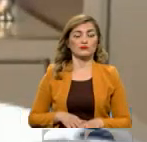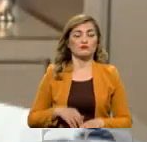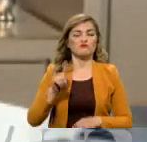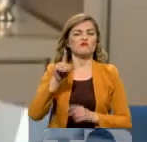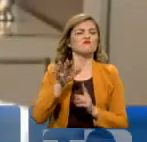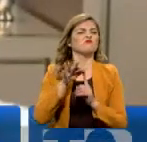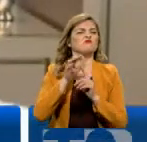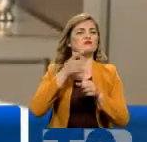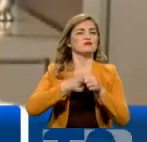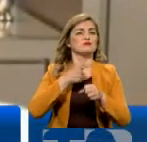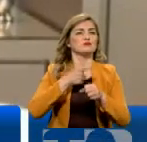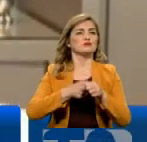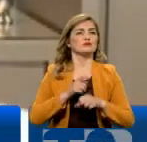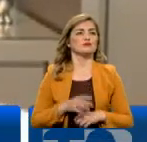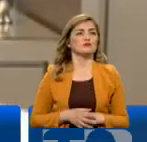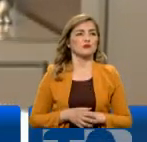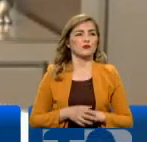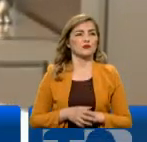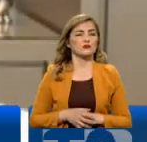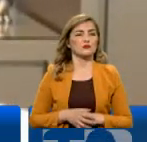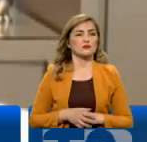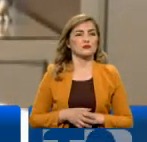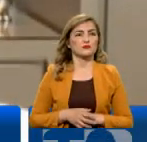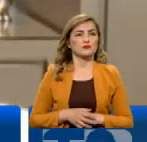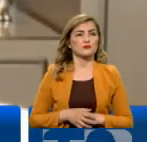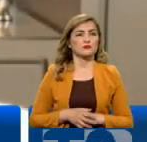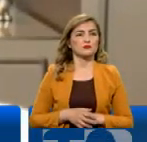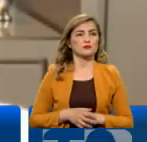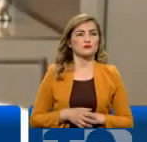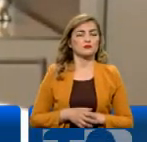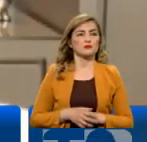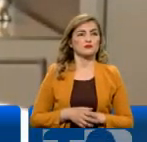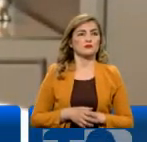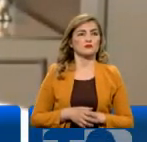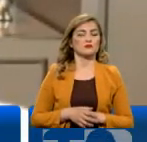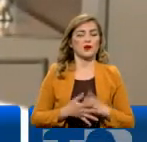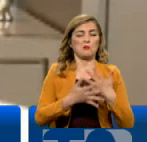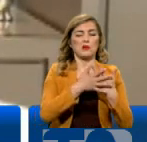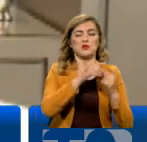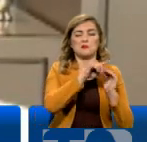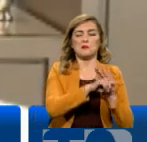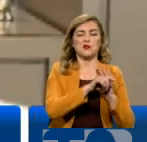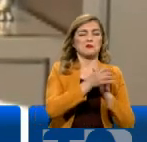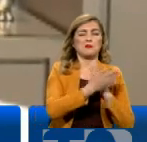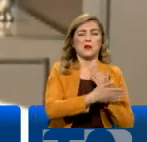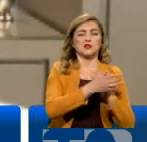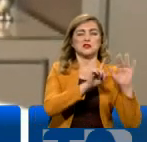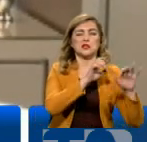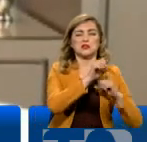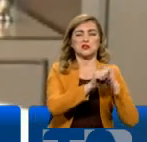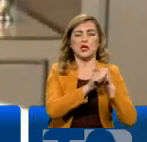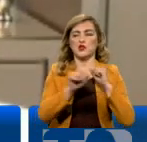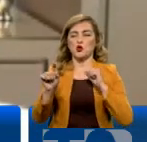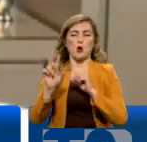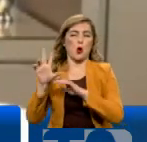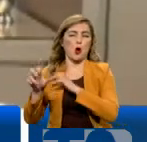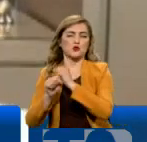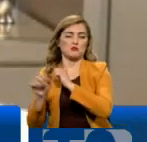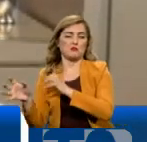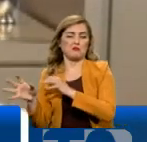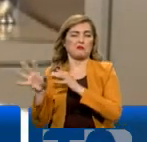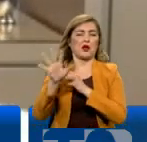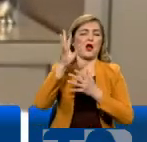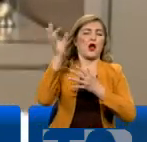particular la pena menor será absorbida por la pena mayor y severa y deberá cumplir una